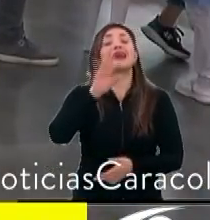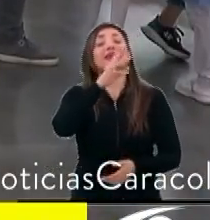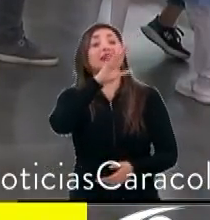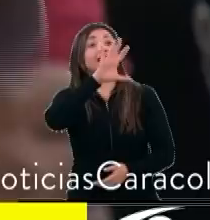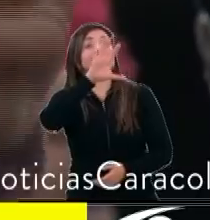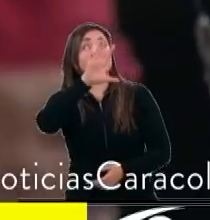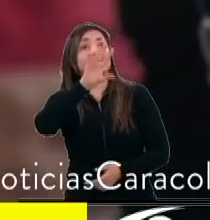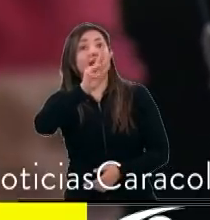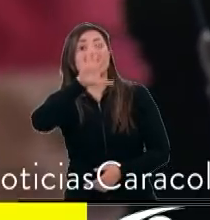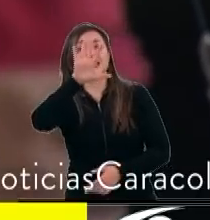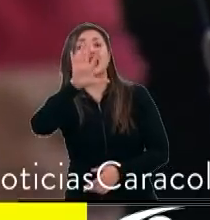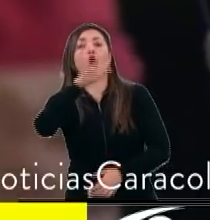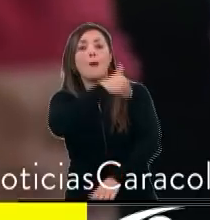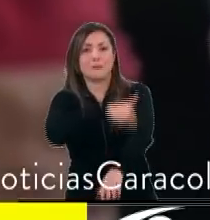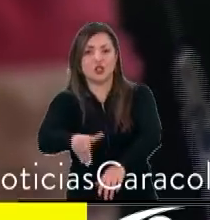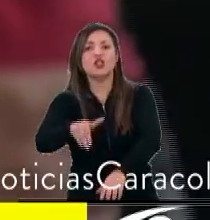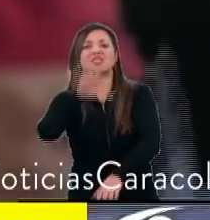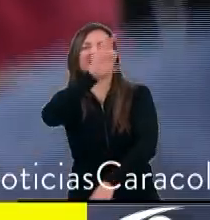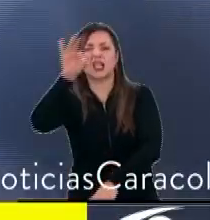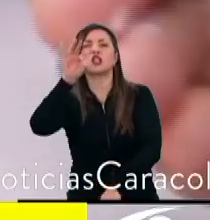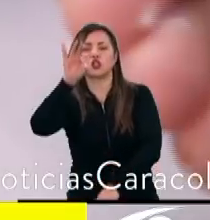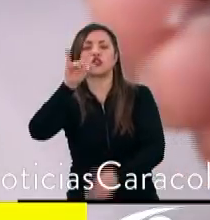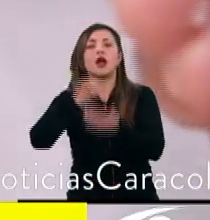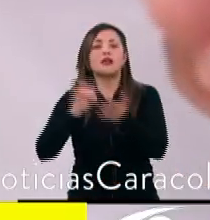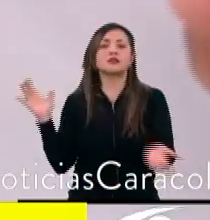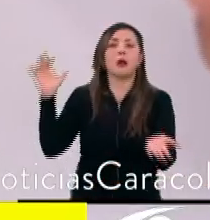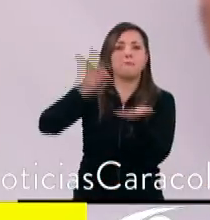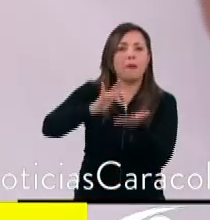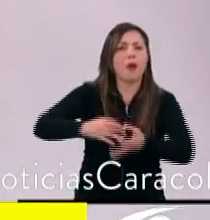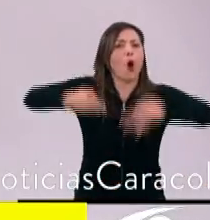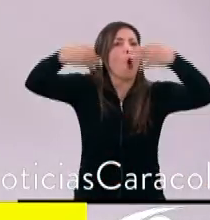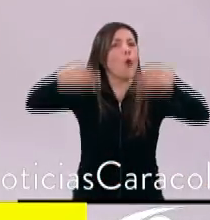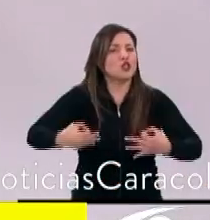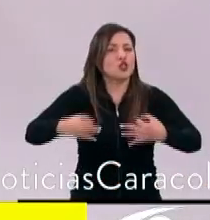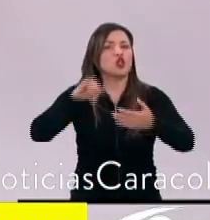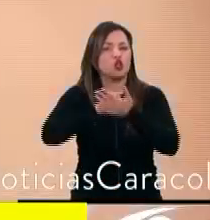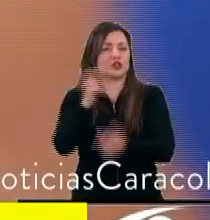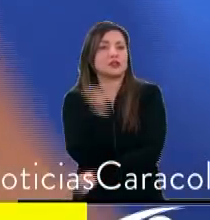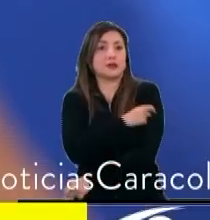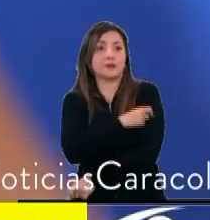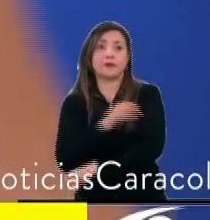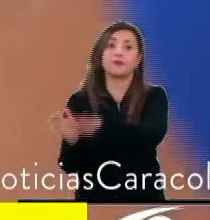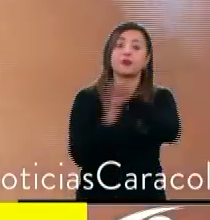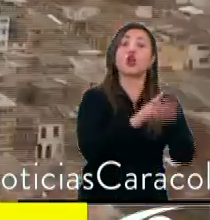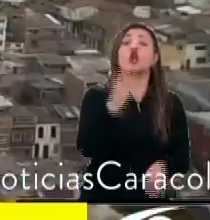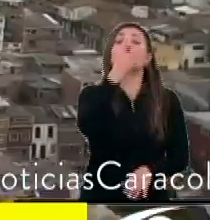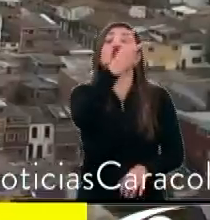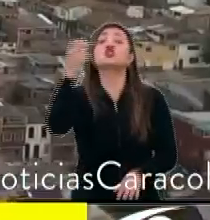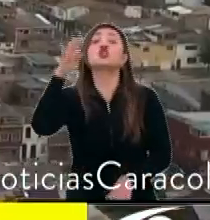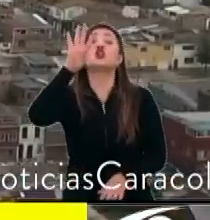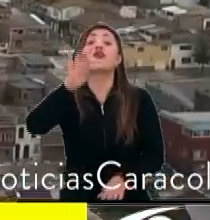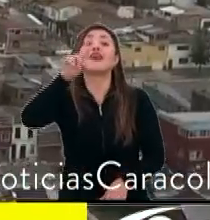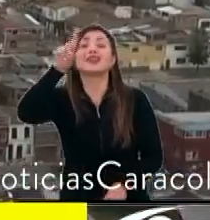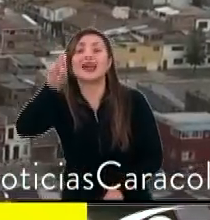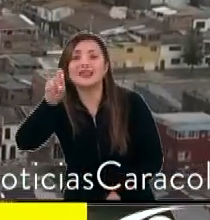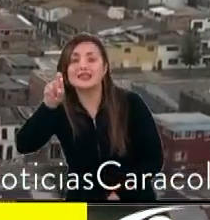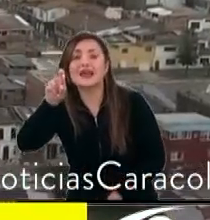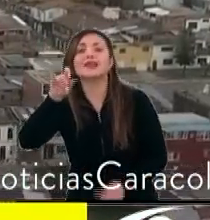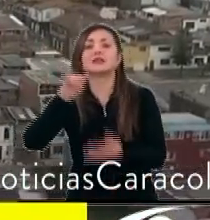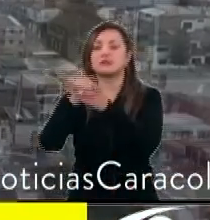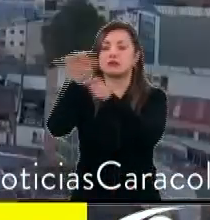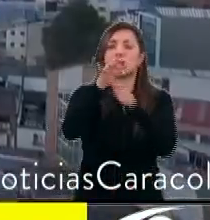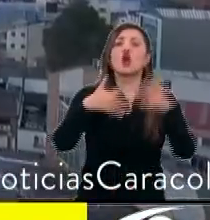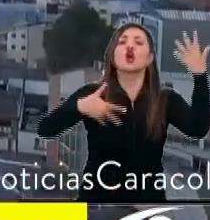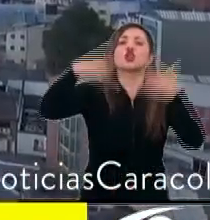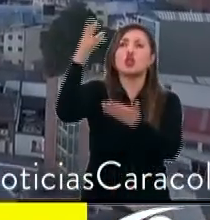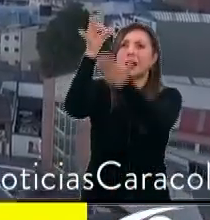35.513.314 ciudadanos asistieron cumplidamente a la cita con la vacuna. 296 municipios, 12 ciudades capitales